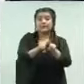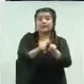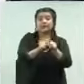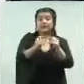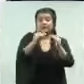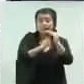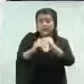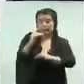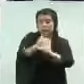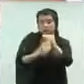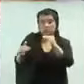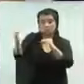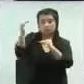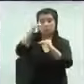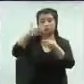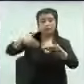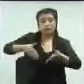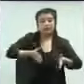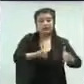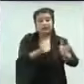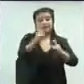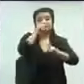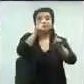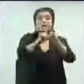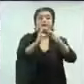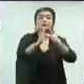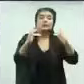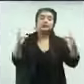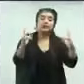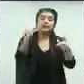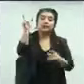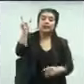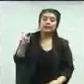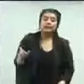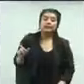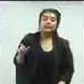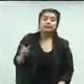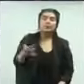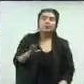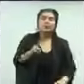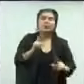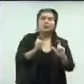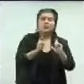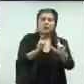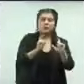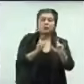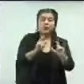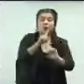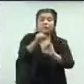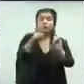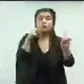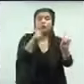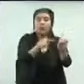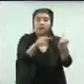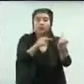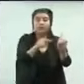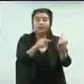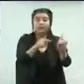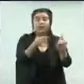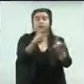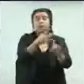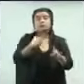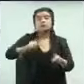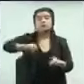de la construcción, tanto de carreteras como de puentes. Tal vez en el caso de mantenimiento, no tanto así, porque como he querido señalar una y otra vez,